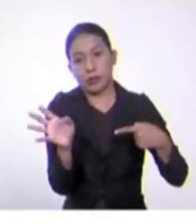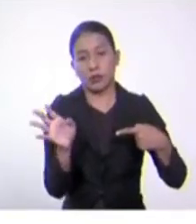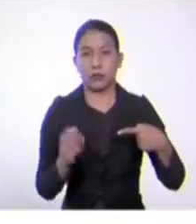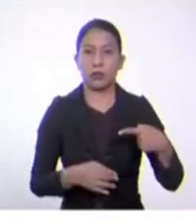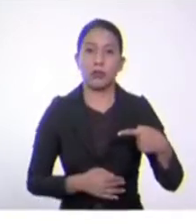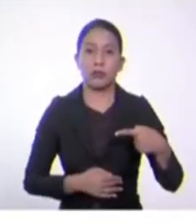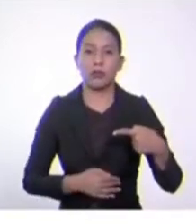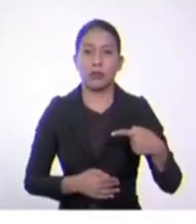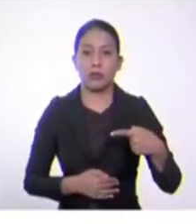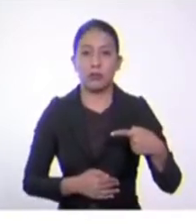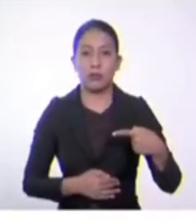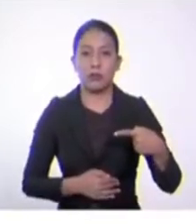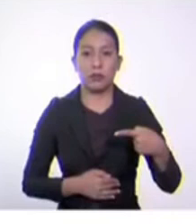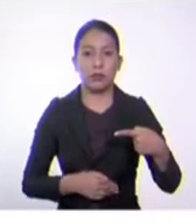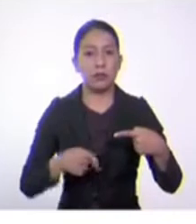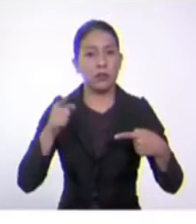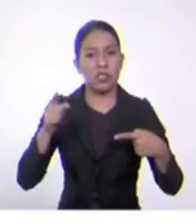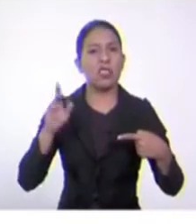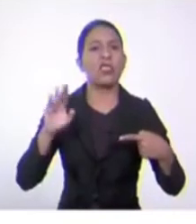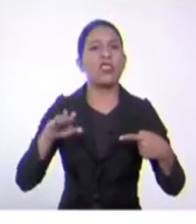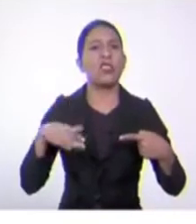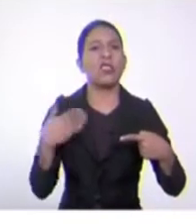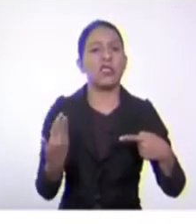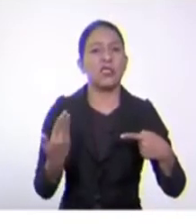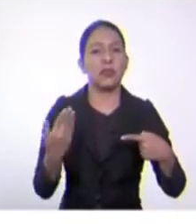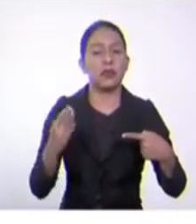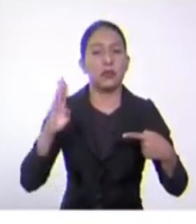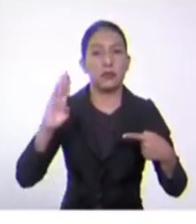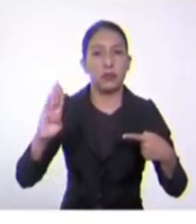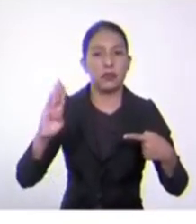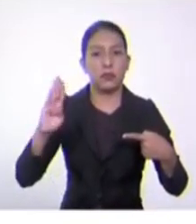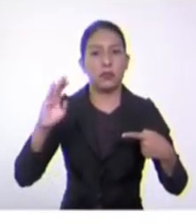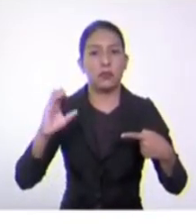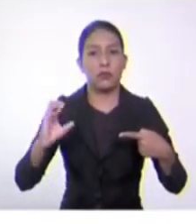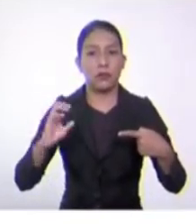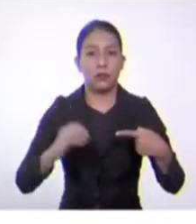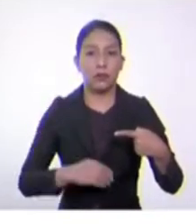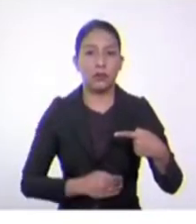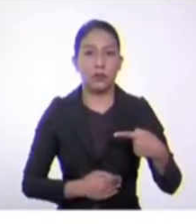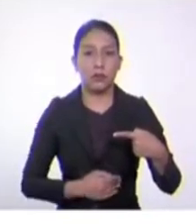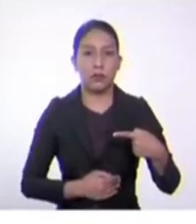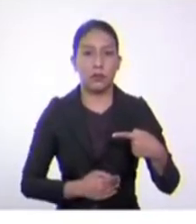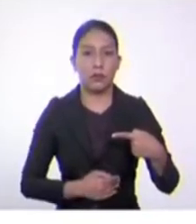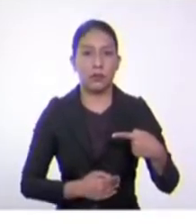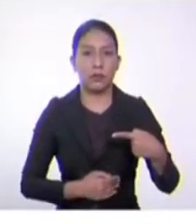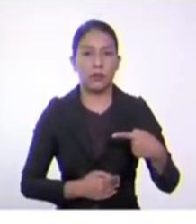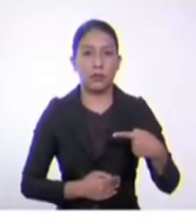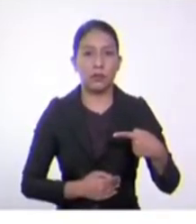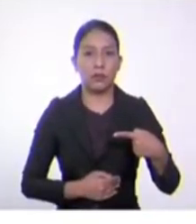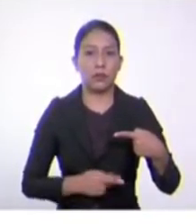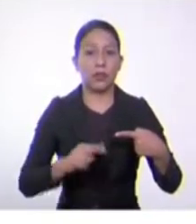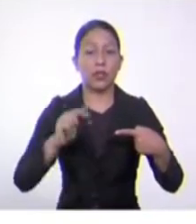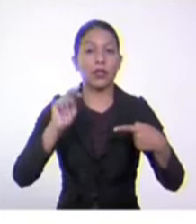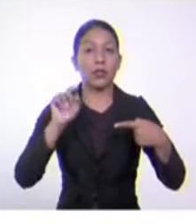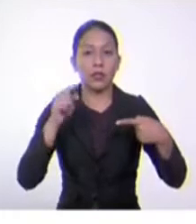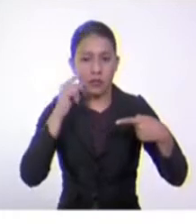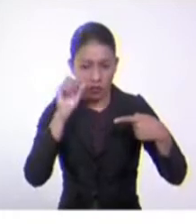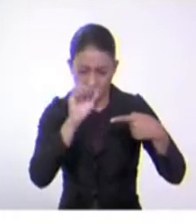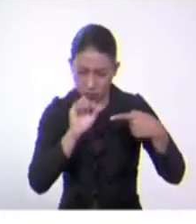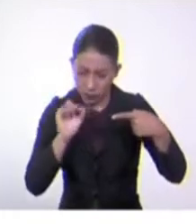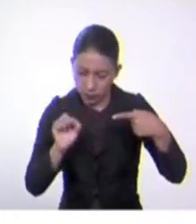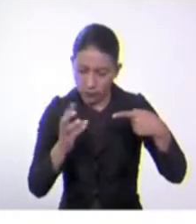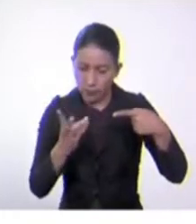ancestro común inmediato que hay entre el taxón B y C. El nodo 5 indica